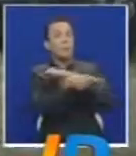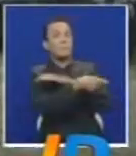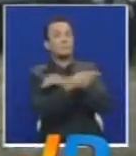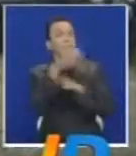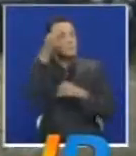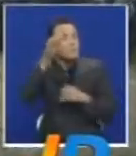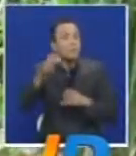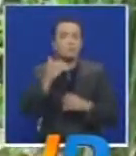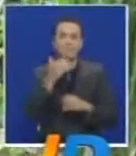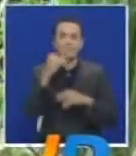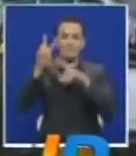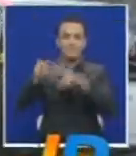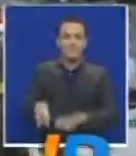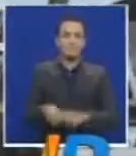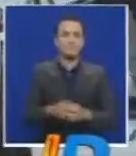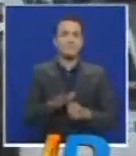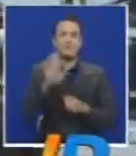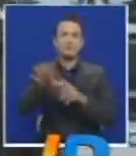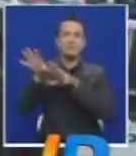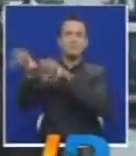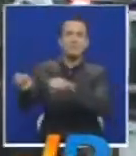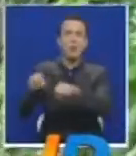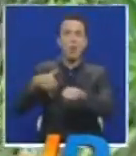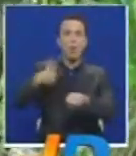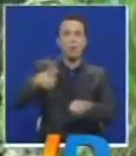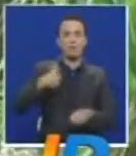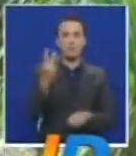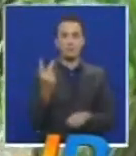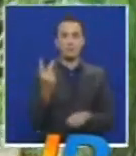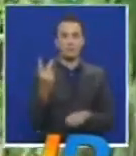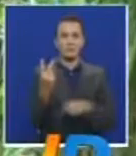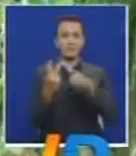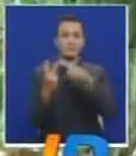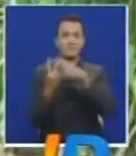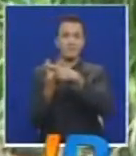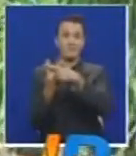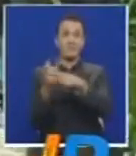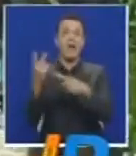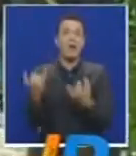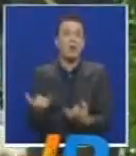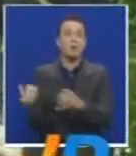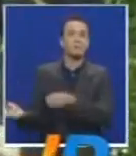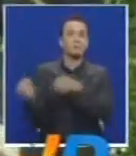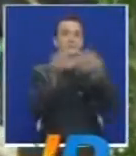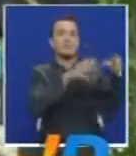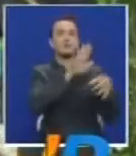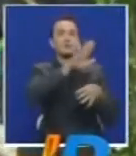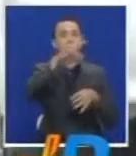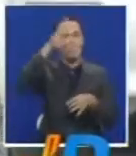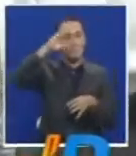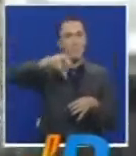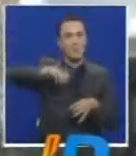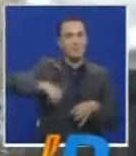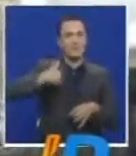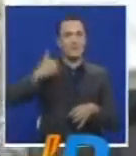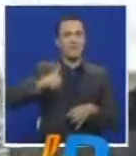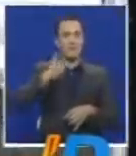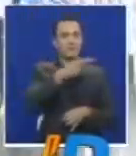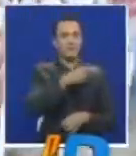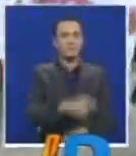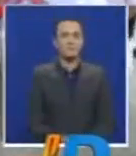sector. En el operativo fueron detenidos 2 menores de edad, quienes quedaron a disposición de la Policía de Infancia y